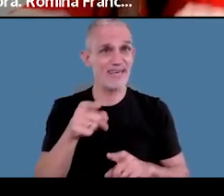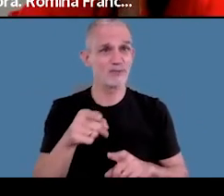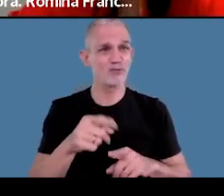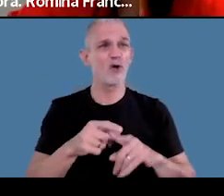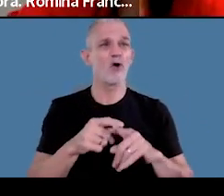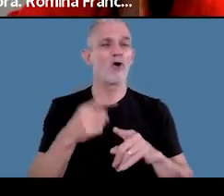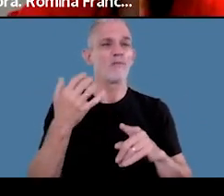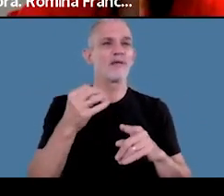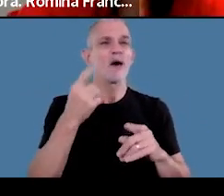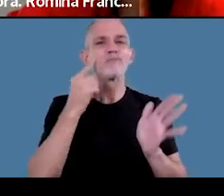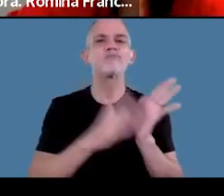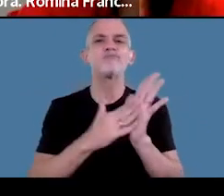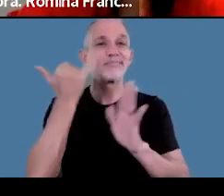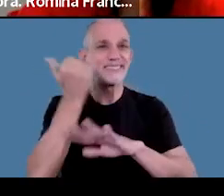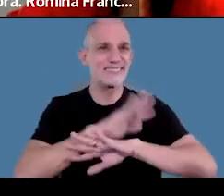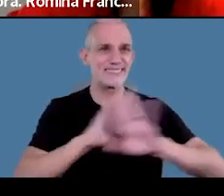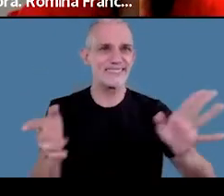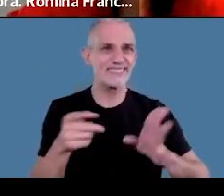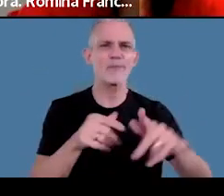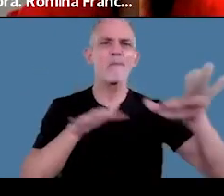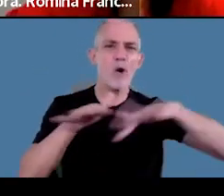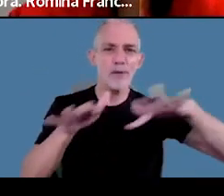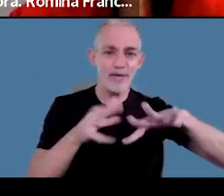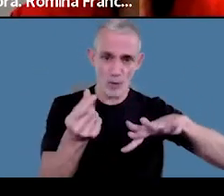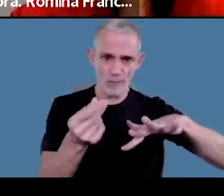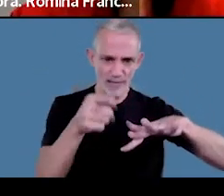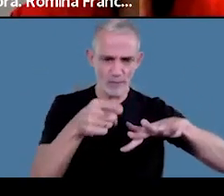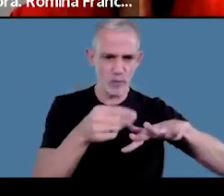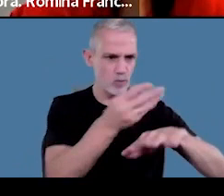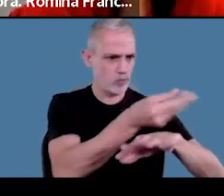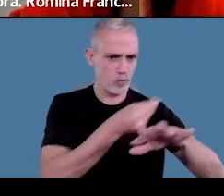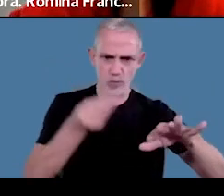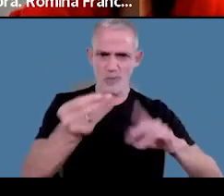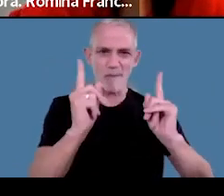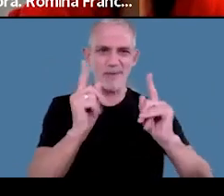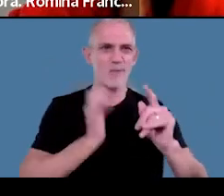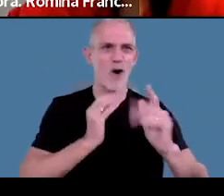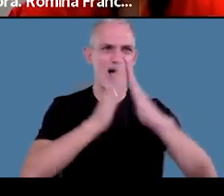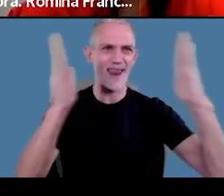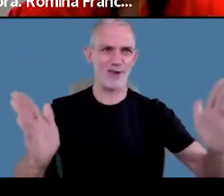se verificó propiamente, un movimiento propio del ejercicio.